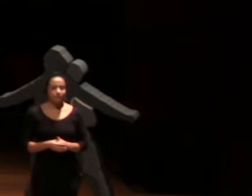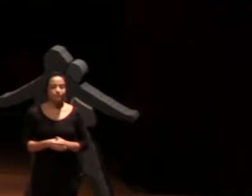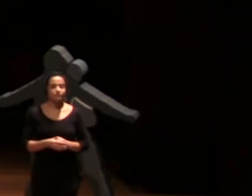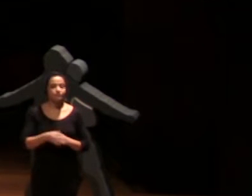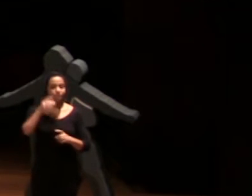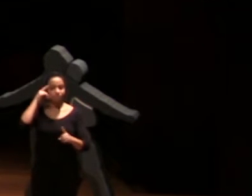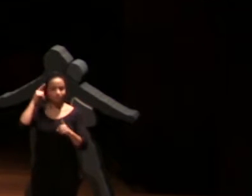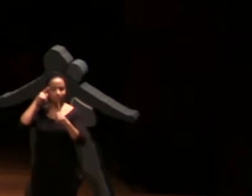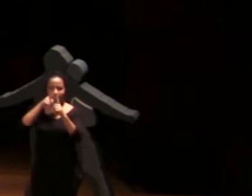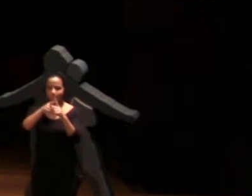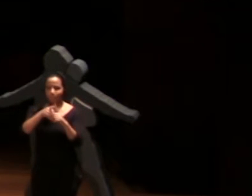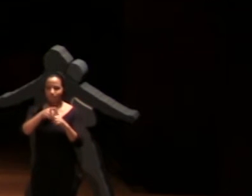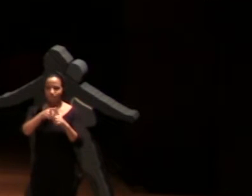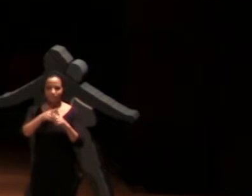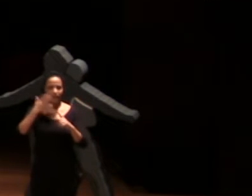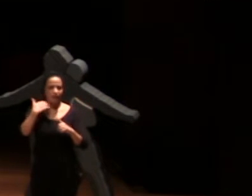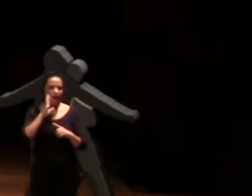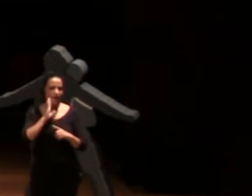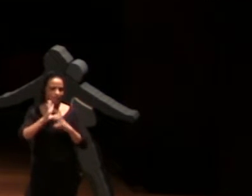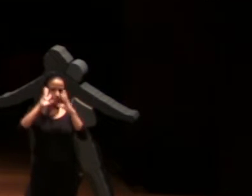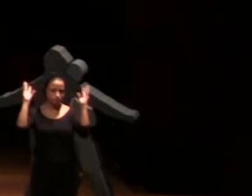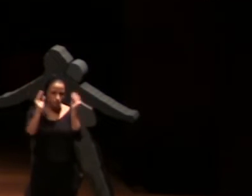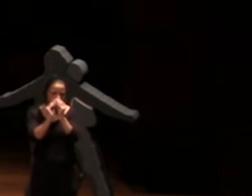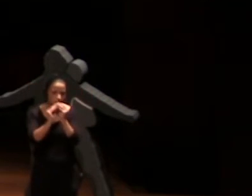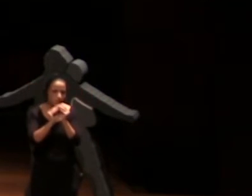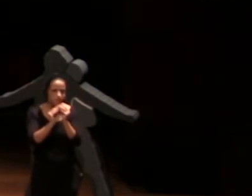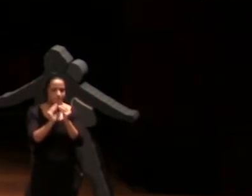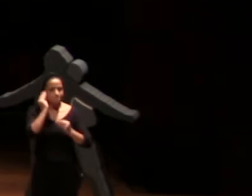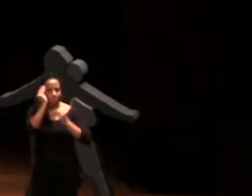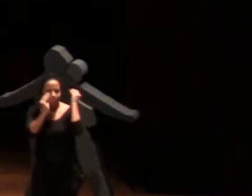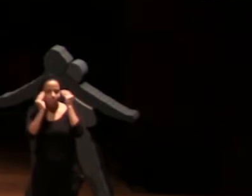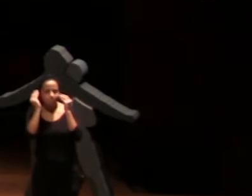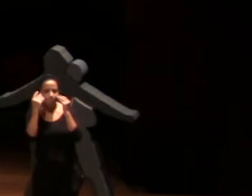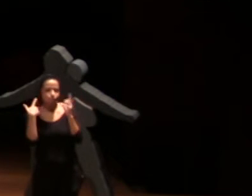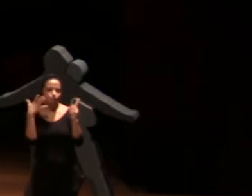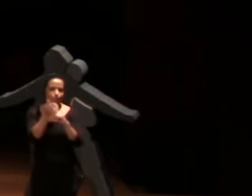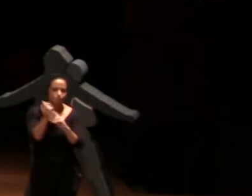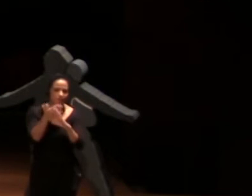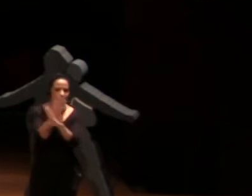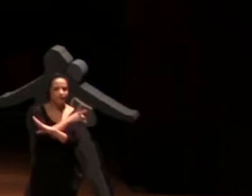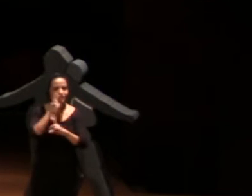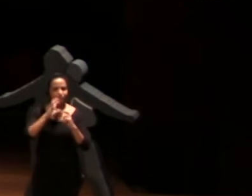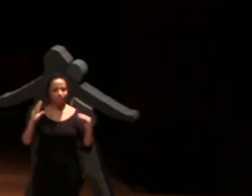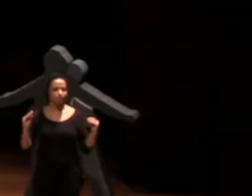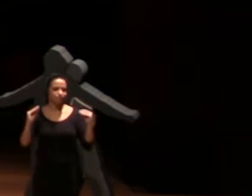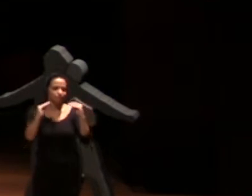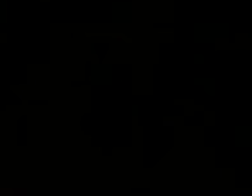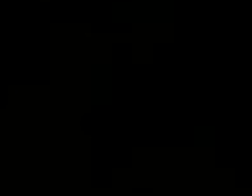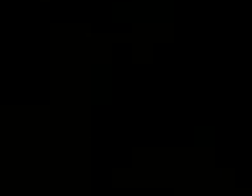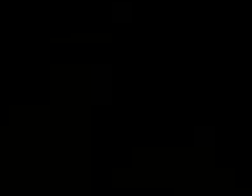Para intentar llegar a esa conclusión o ese mensaje para casa, ¿no?, donde converge la clinimetría y la ingeniería